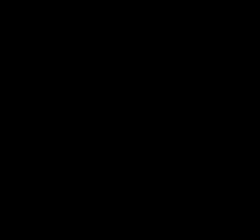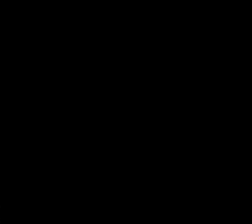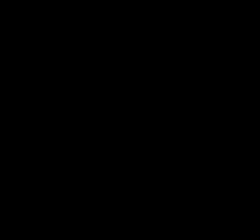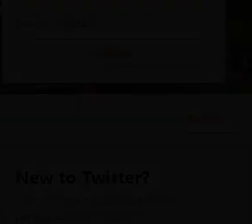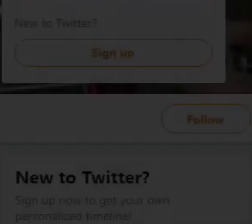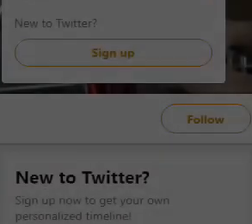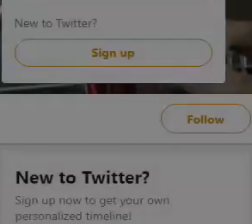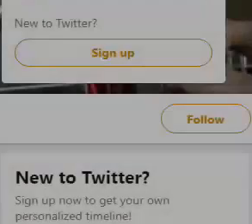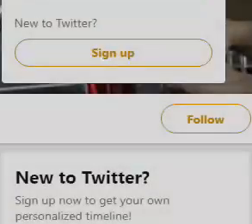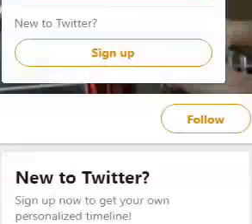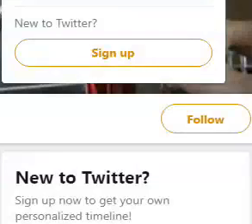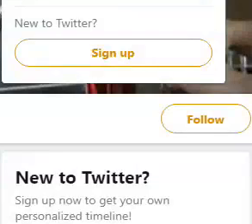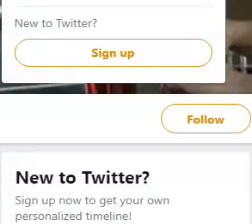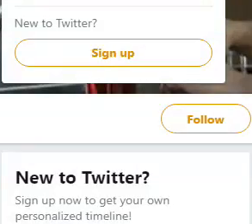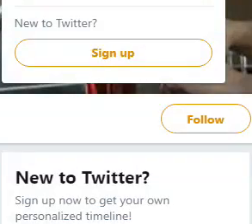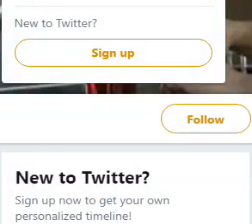carta.